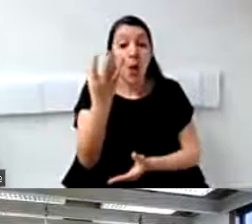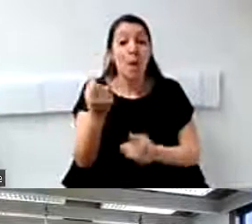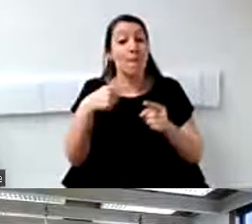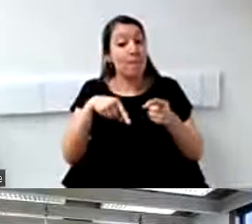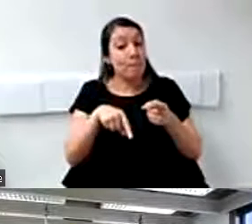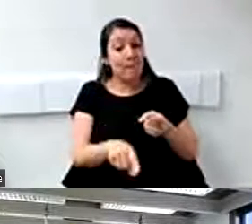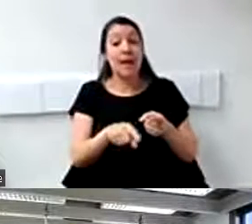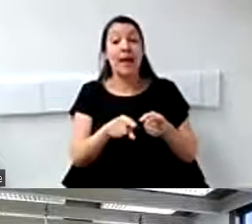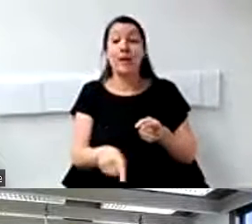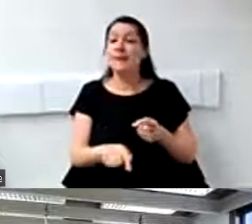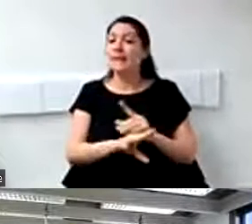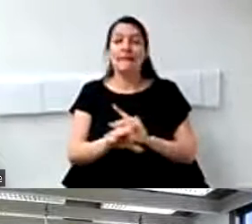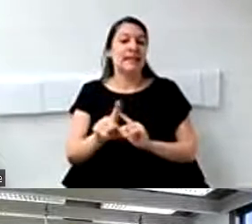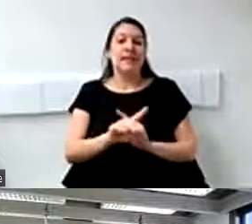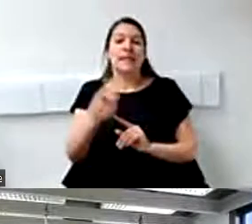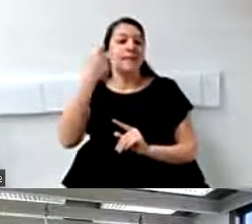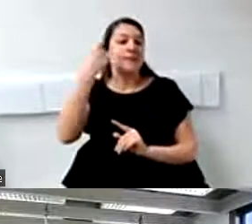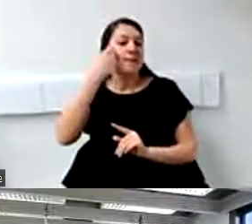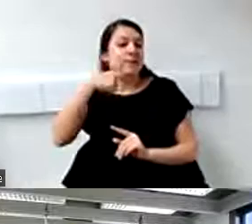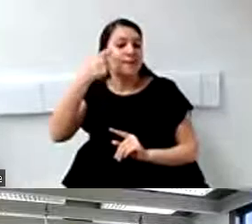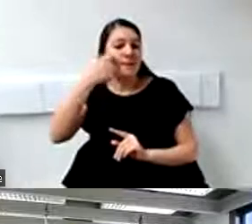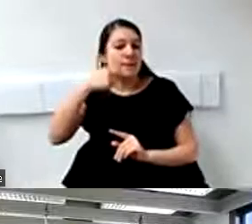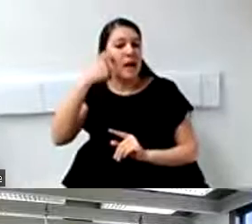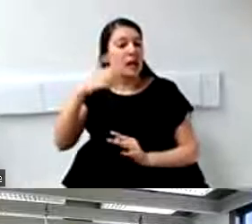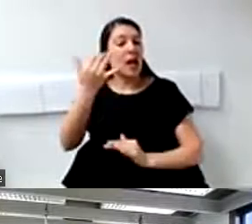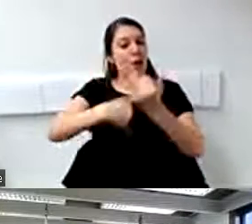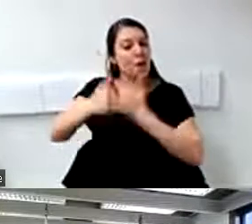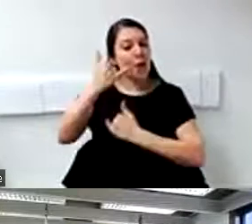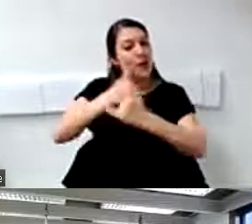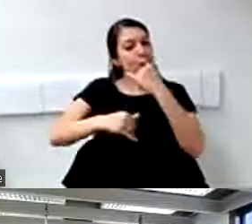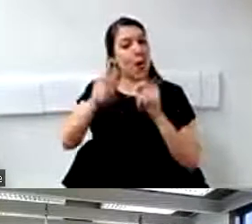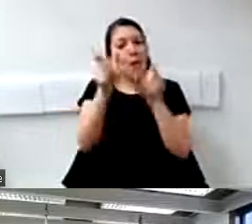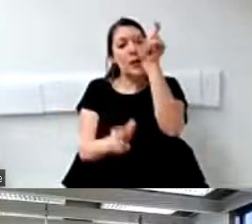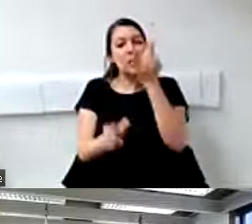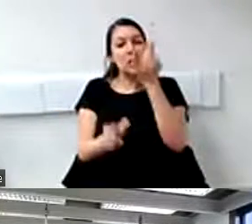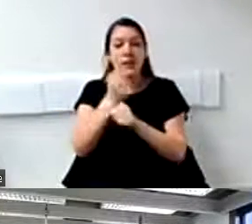el desconocimiento de la parte de arquitectura